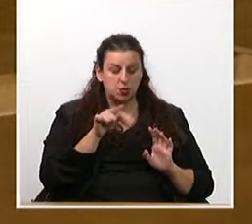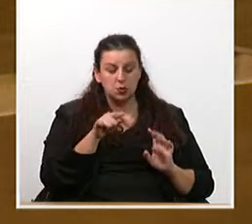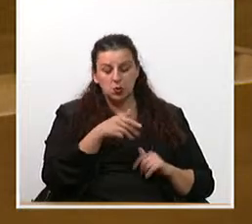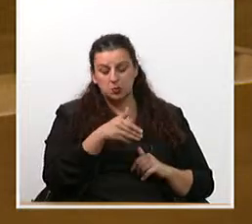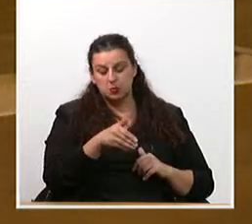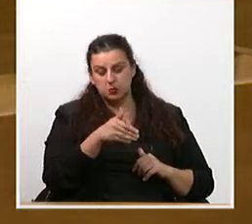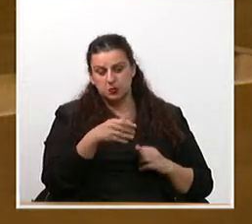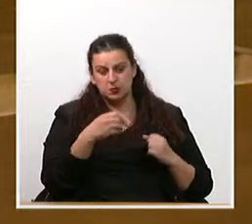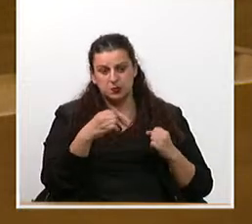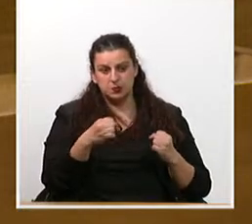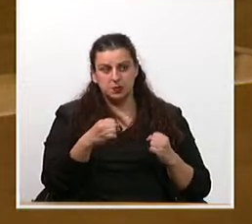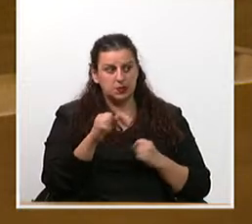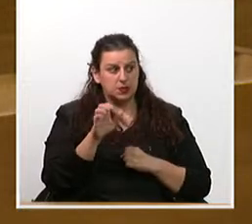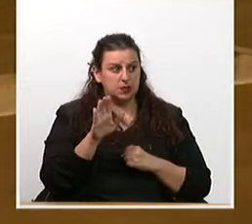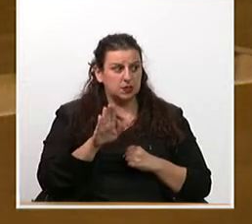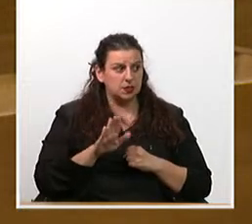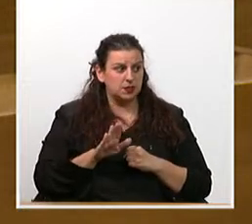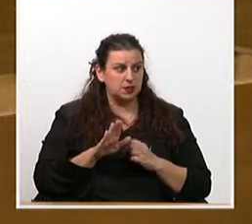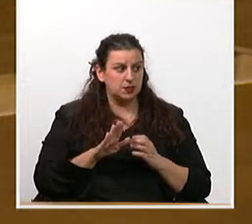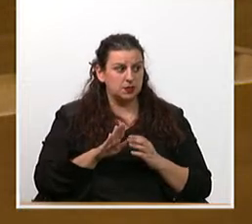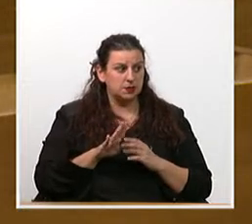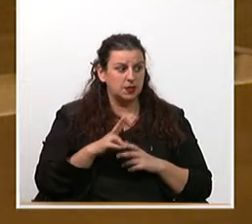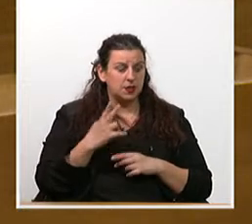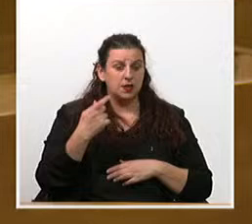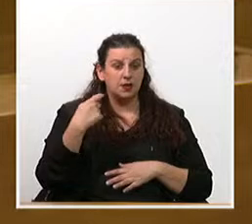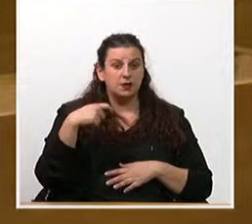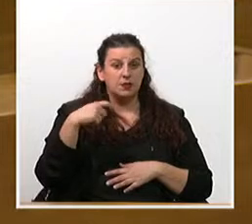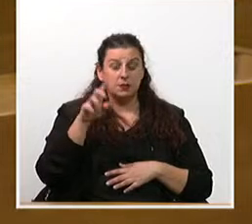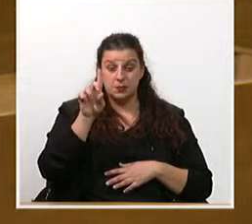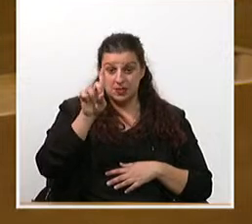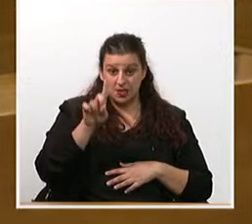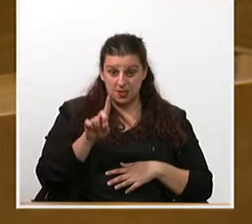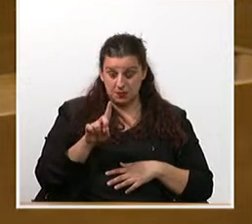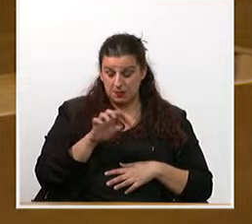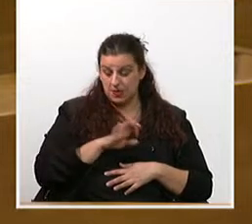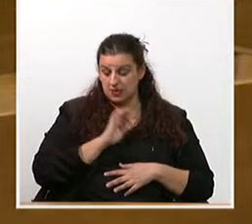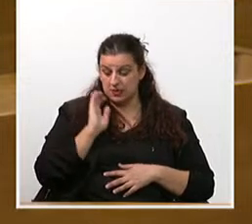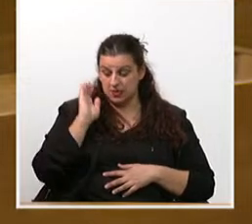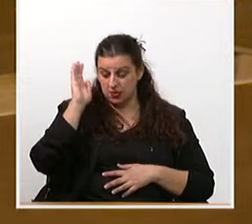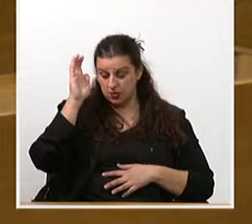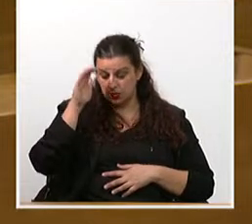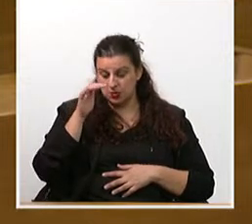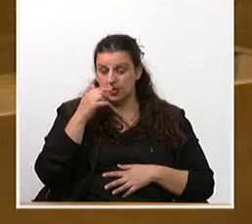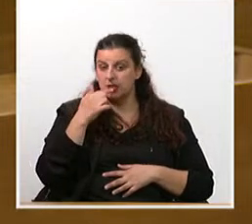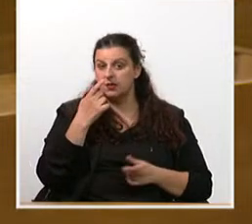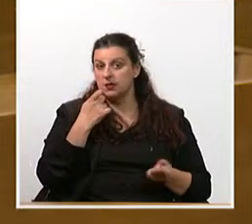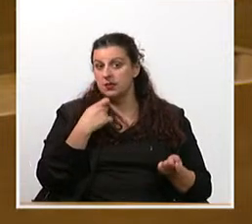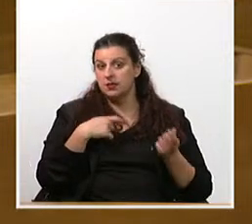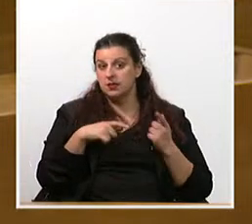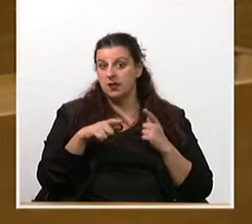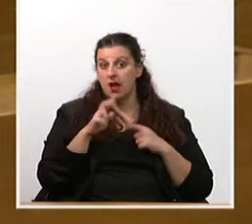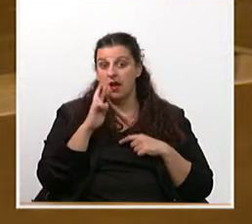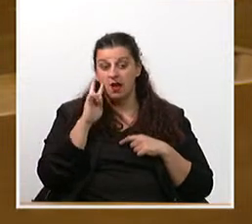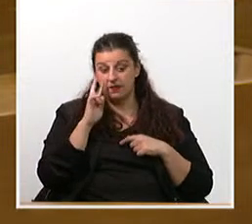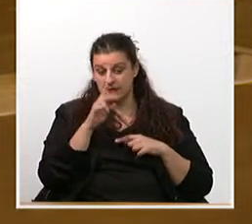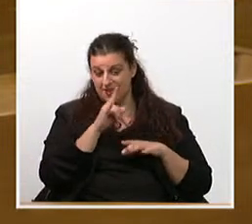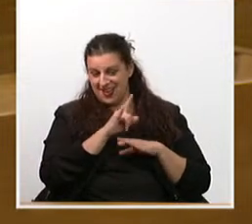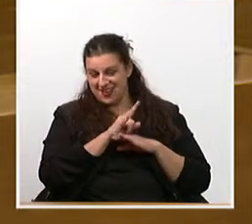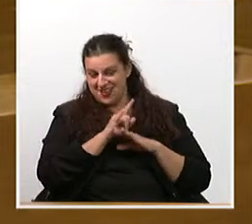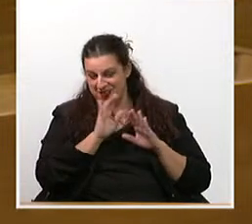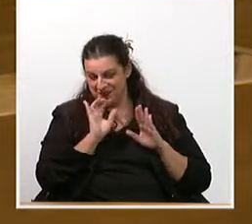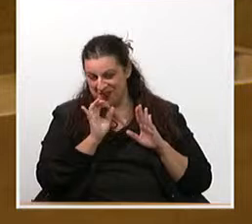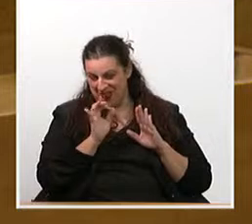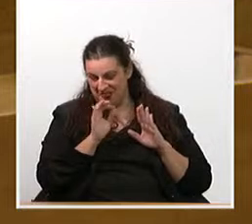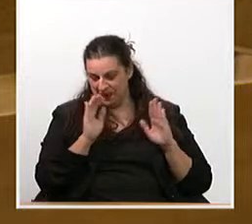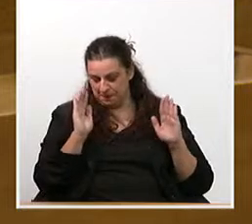cons que de la vicepresidencia primera señor cons gato por libre